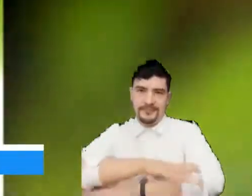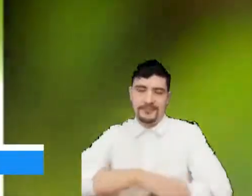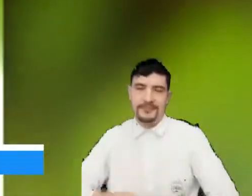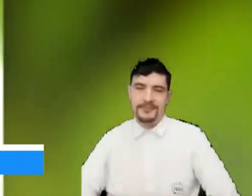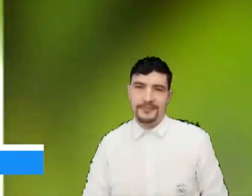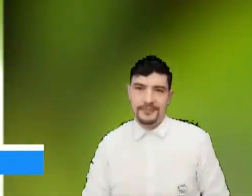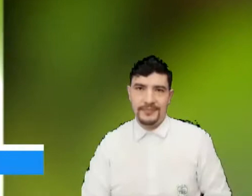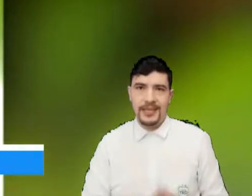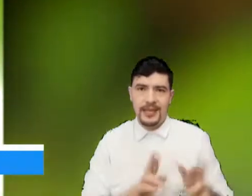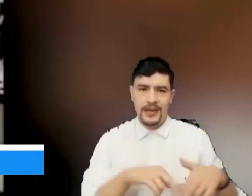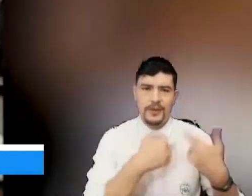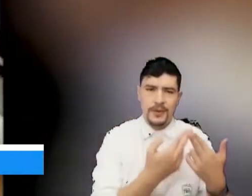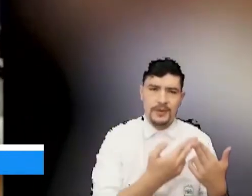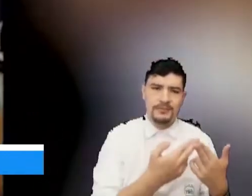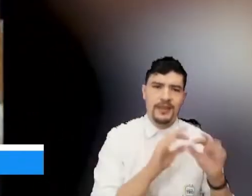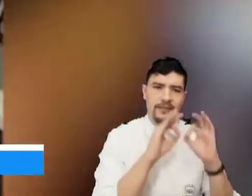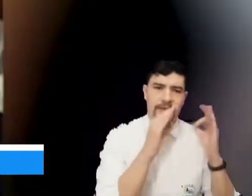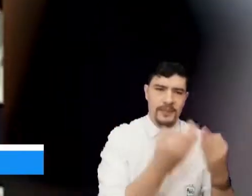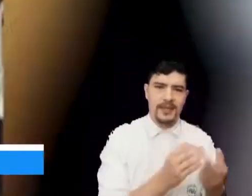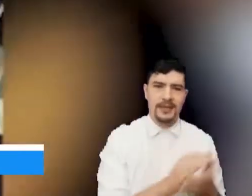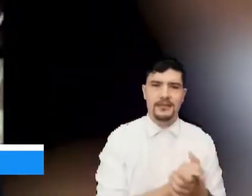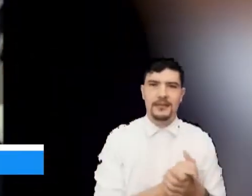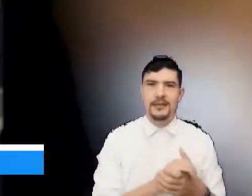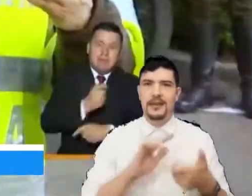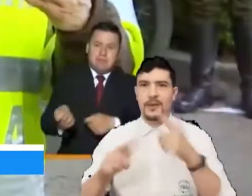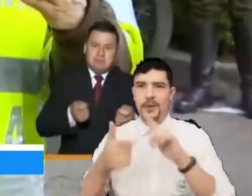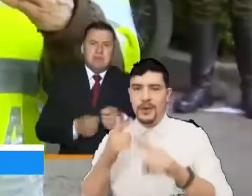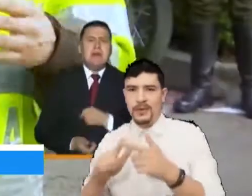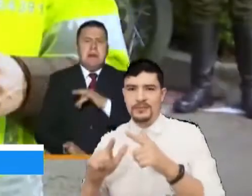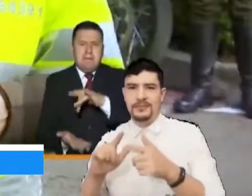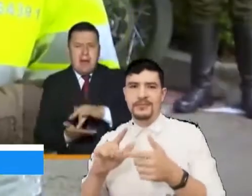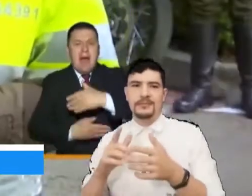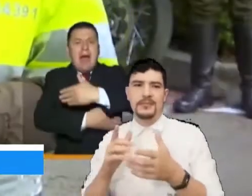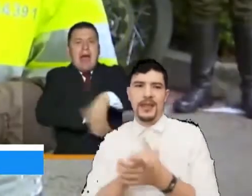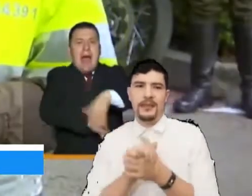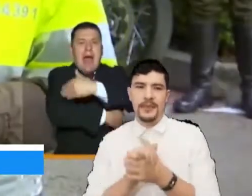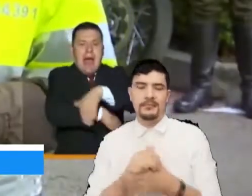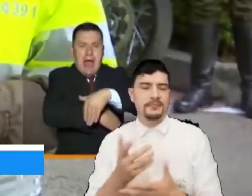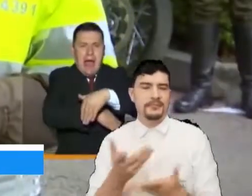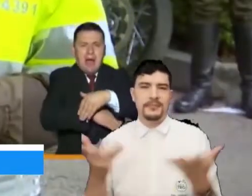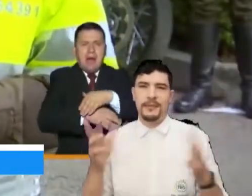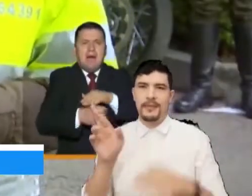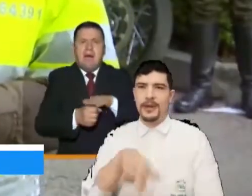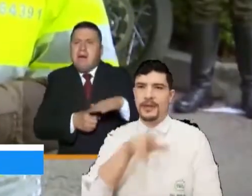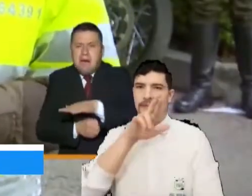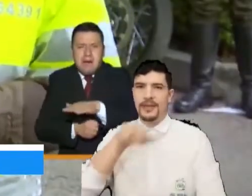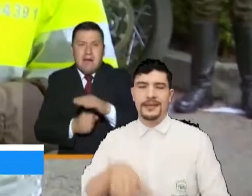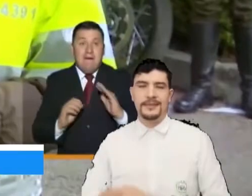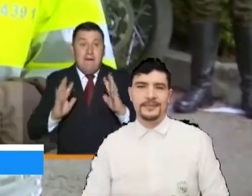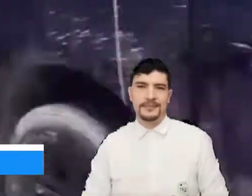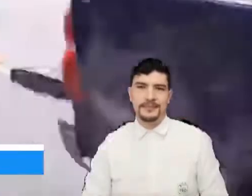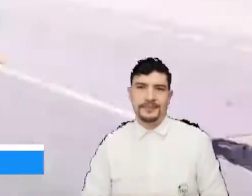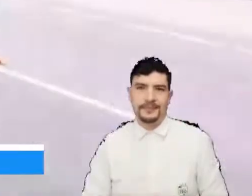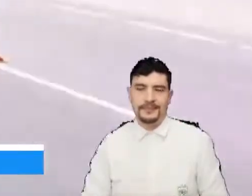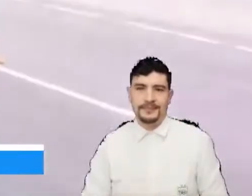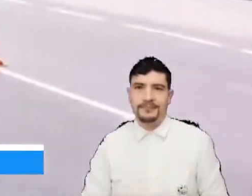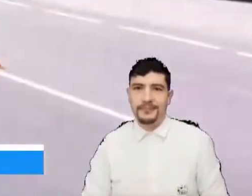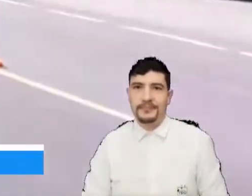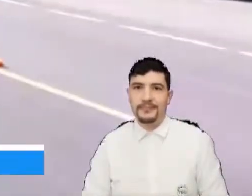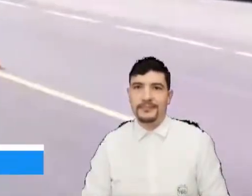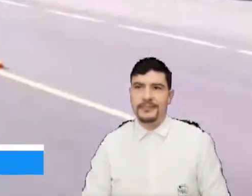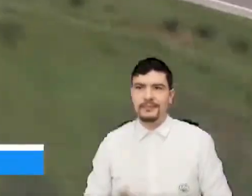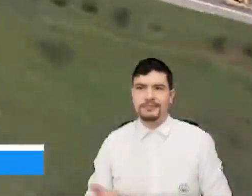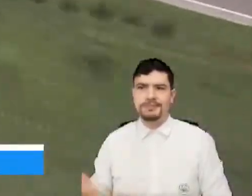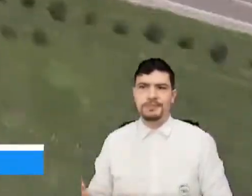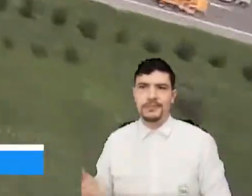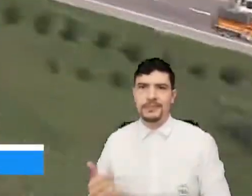ser posibles focos de contagio del COVID-19. Haremos presencia en las calles de las ciudades evitando las fiestas clandestinas. Revisaremos